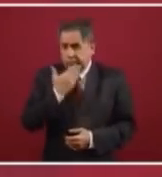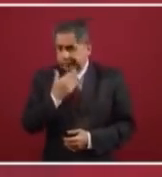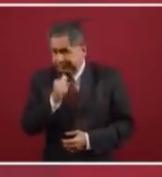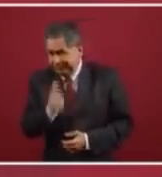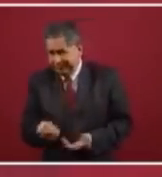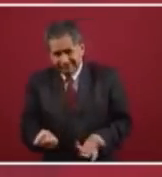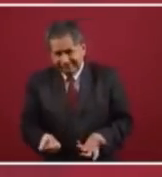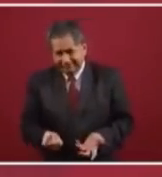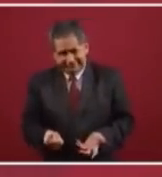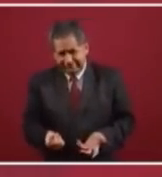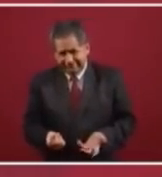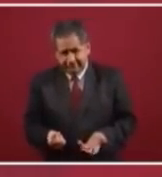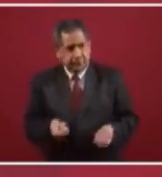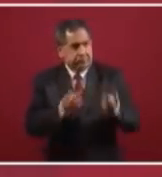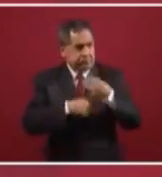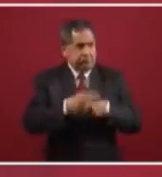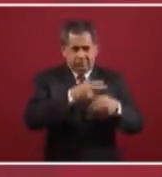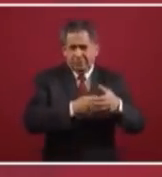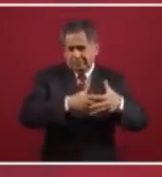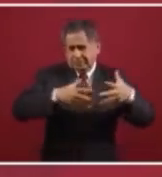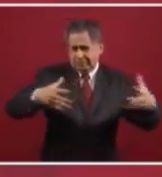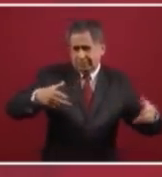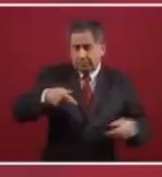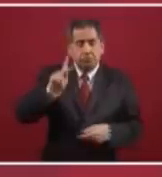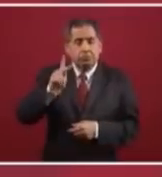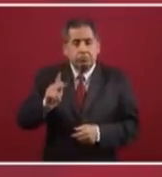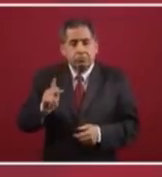ese progreso sin justicia,